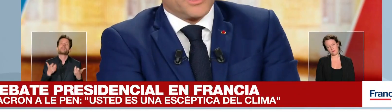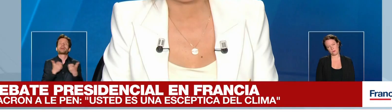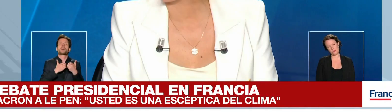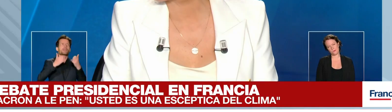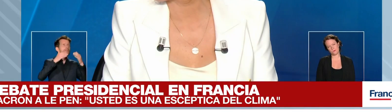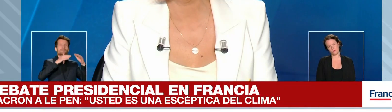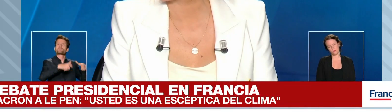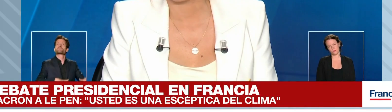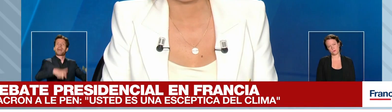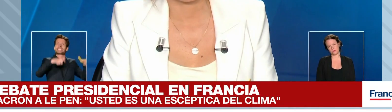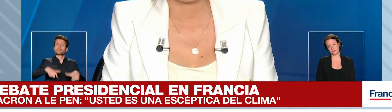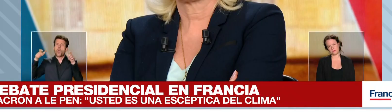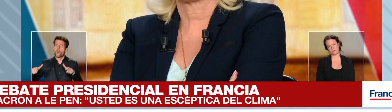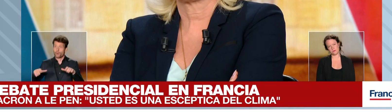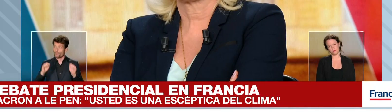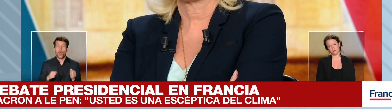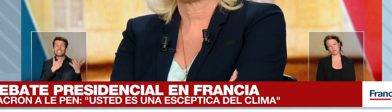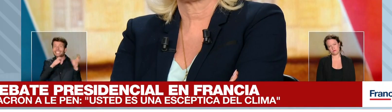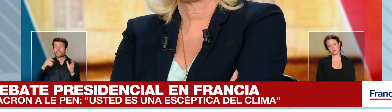la sobriedad, 700.000